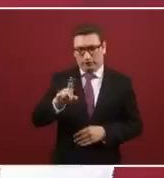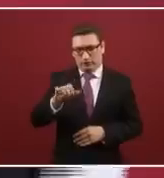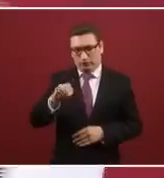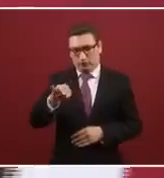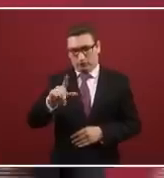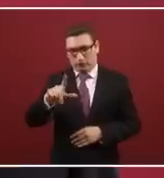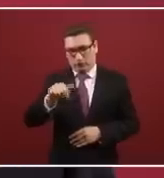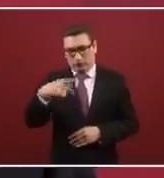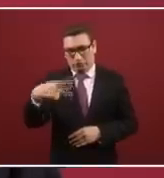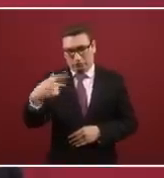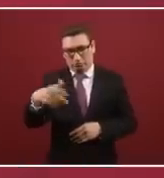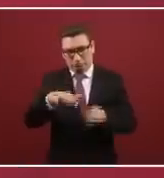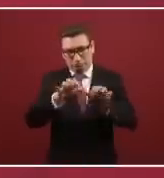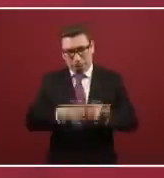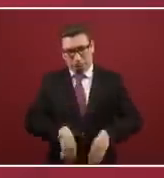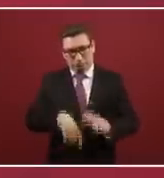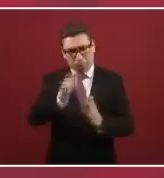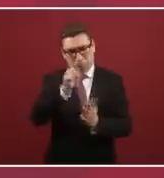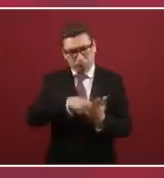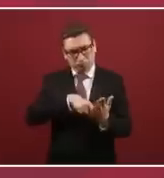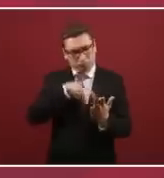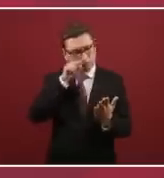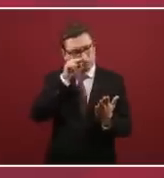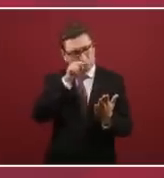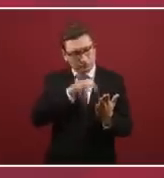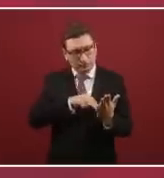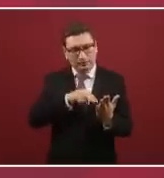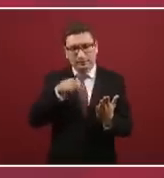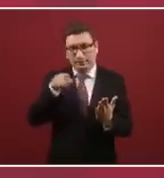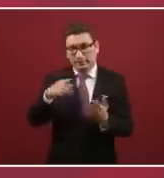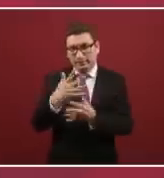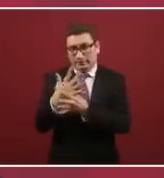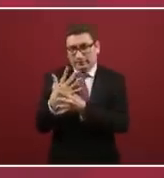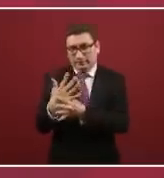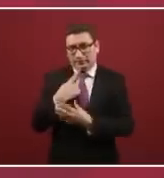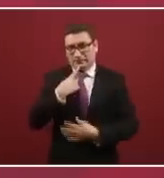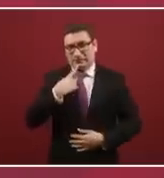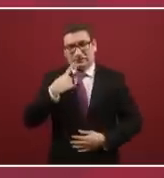Una columna en donde ya está denunciando